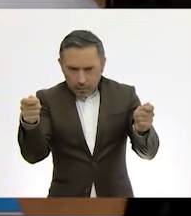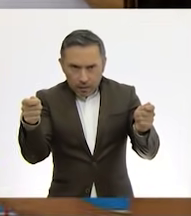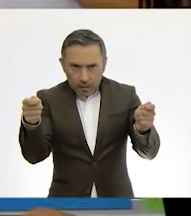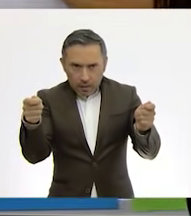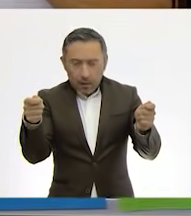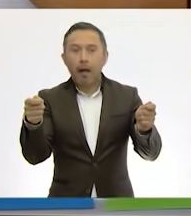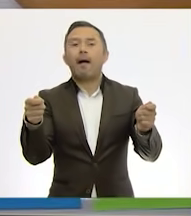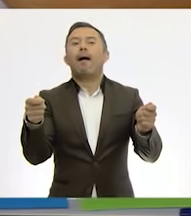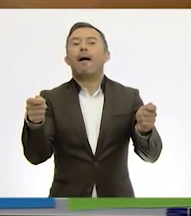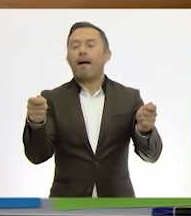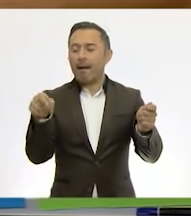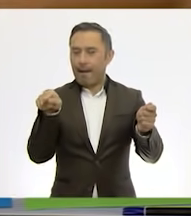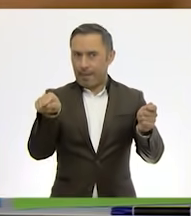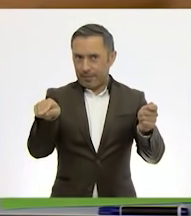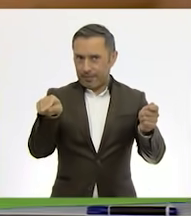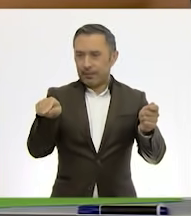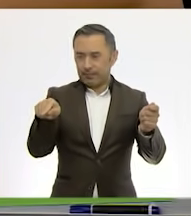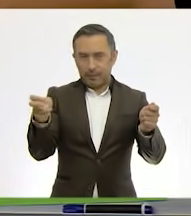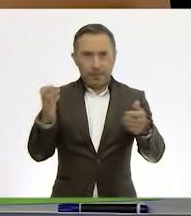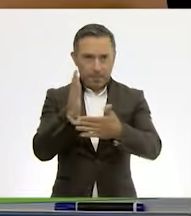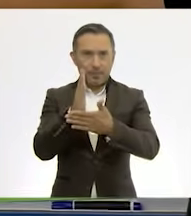Aquí. Aquí llegó.